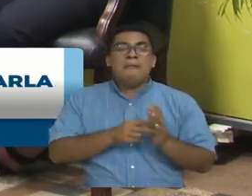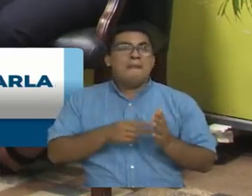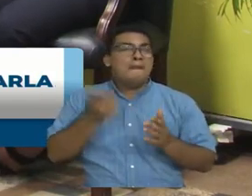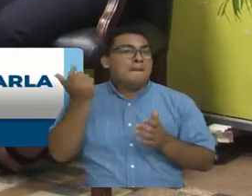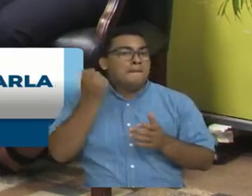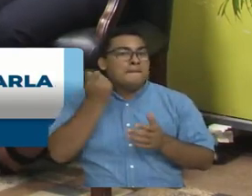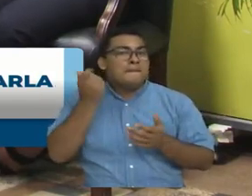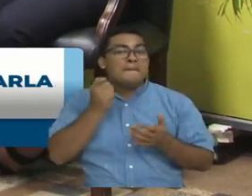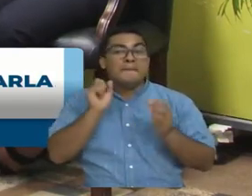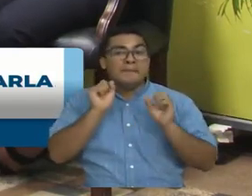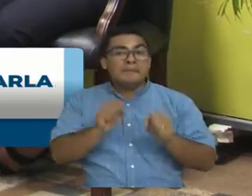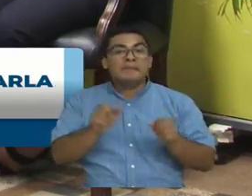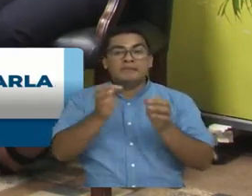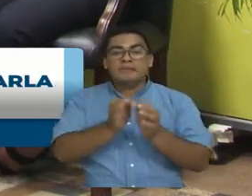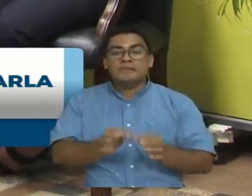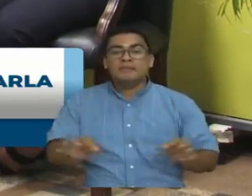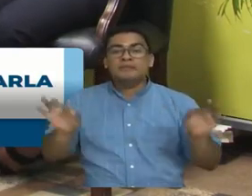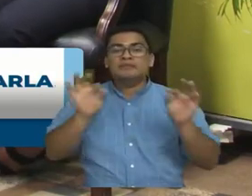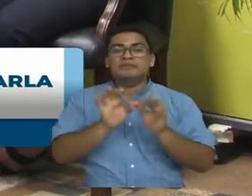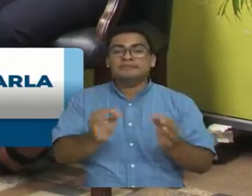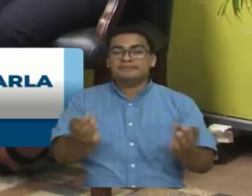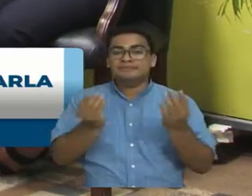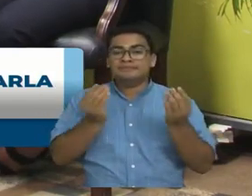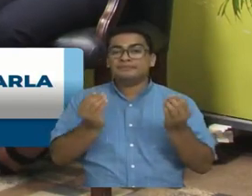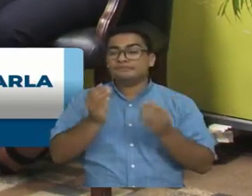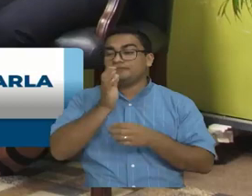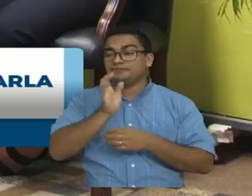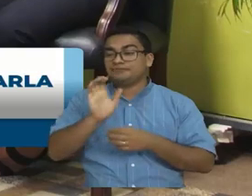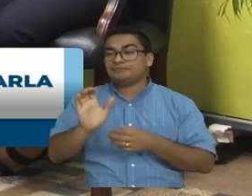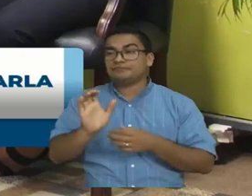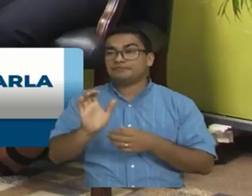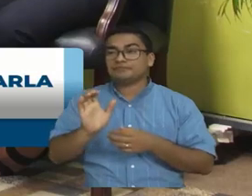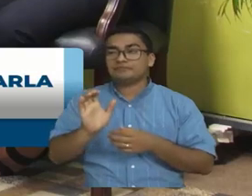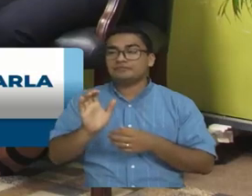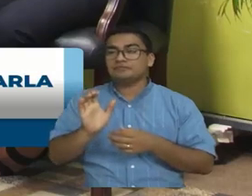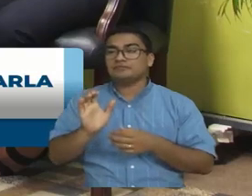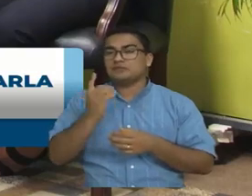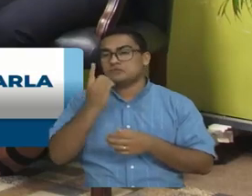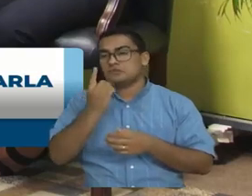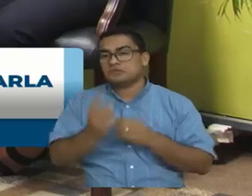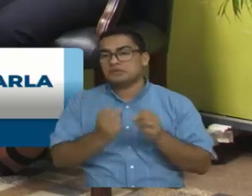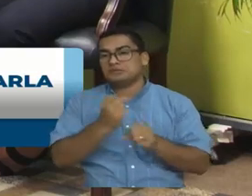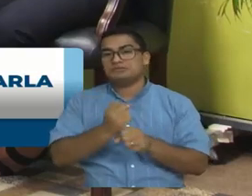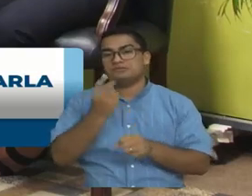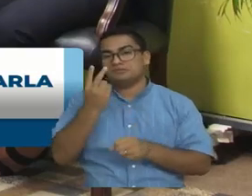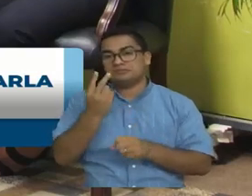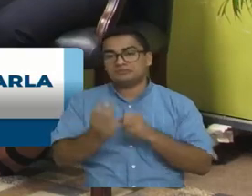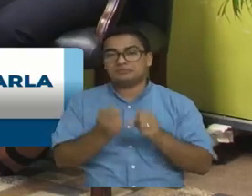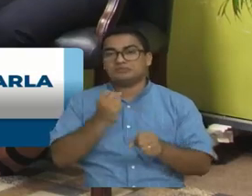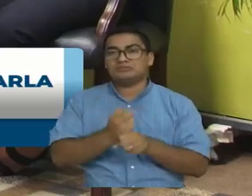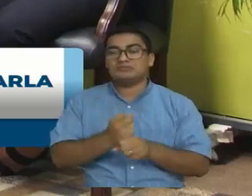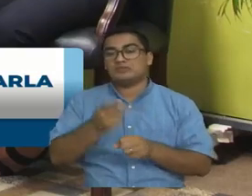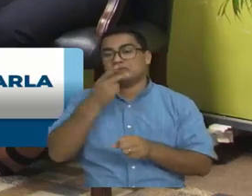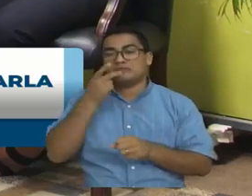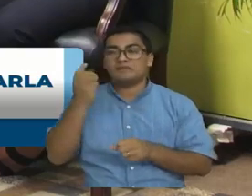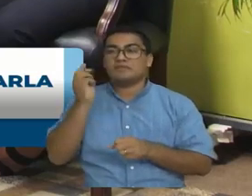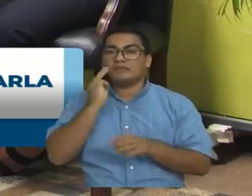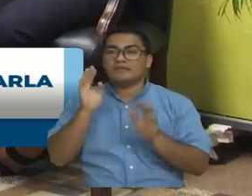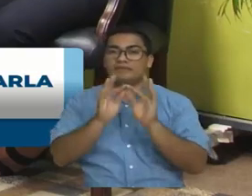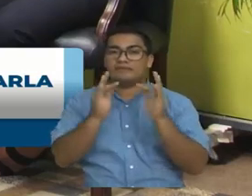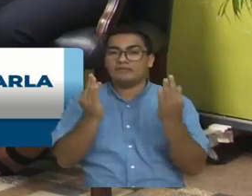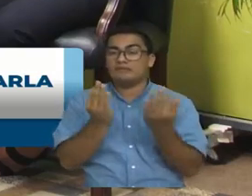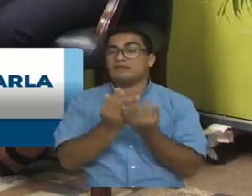Eso puede ser muy importante que los niños desde muy temprana edad, un año, dos años, nosotros como padres de familia le podamos